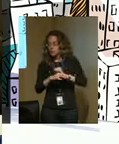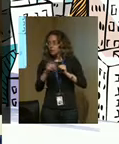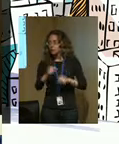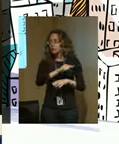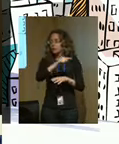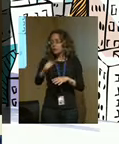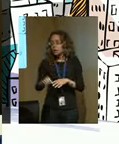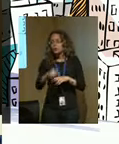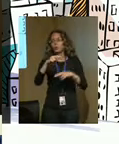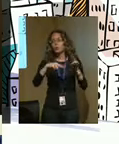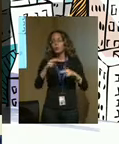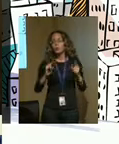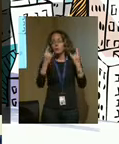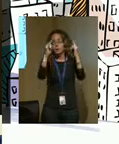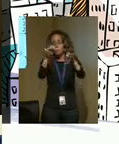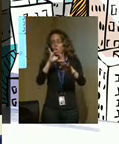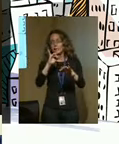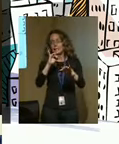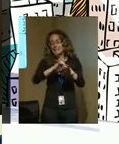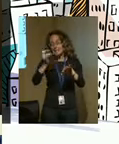director de urbanismo sensible.